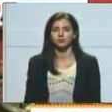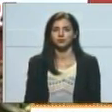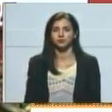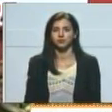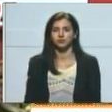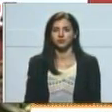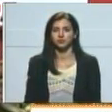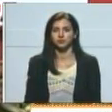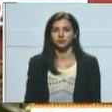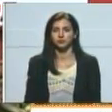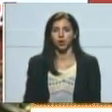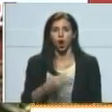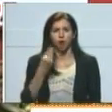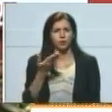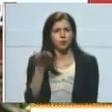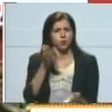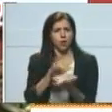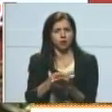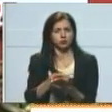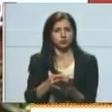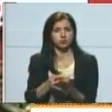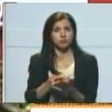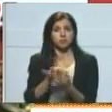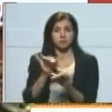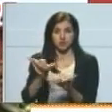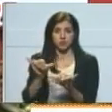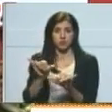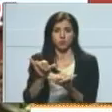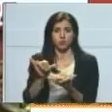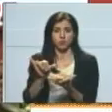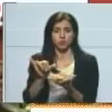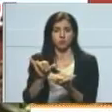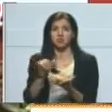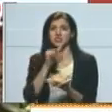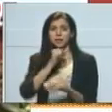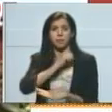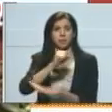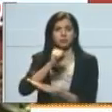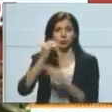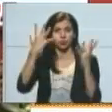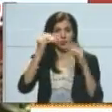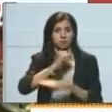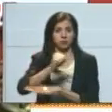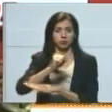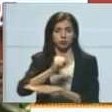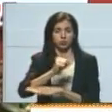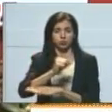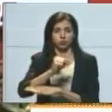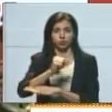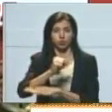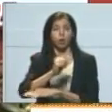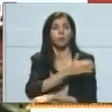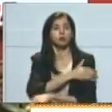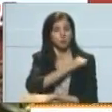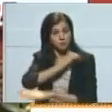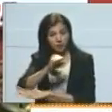Al muchacho asesinado, que él mismo murió, asesinado por la oposición. Aquí está con un mortero en la mano.